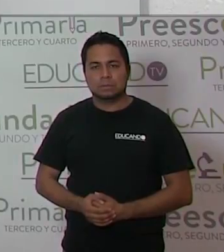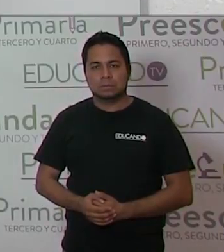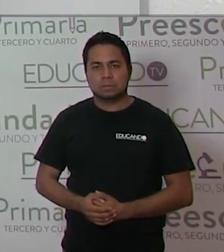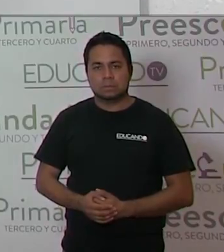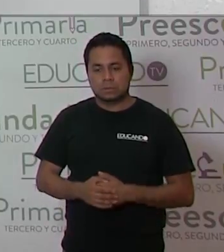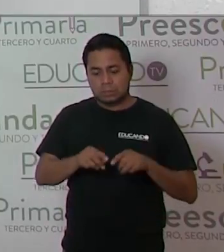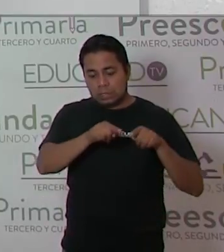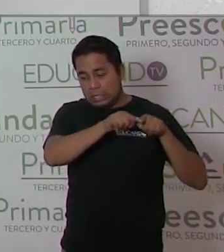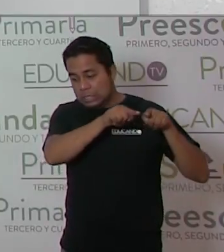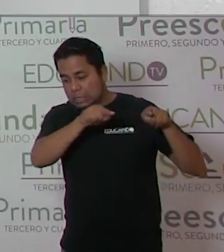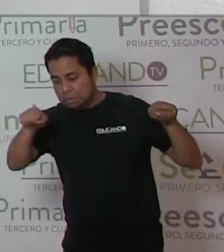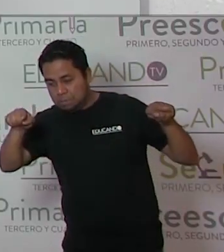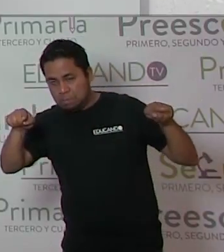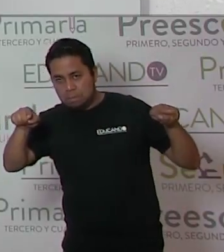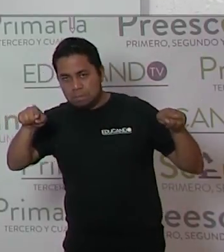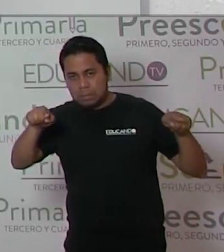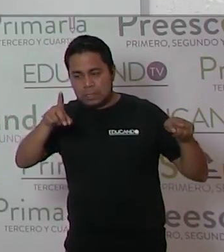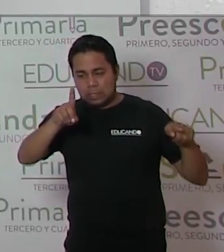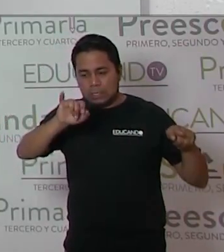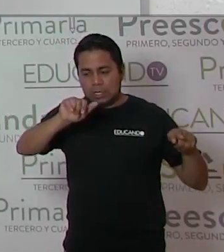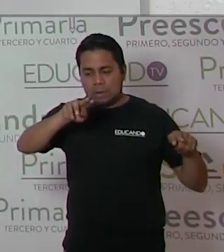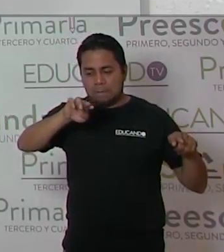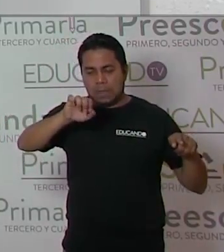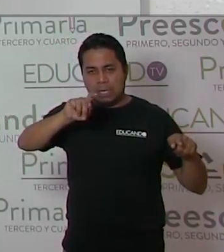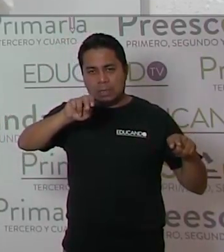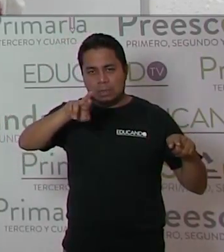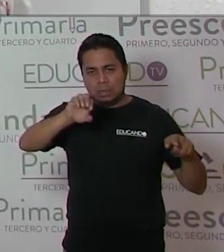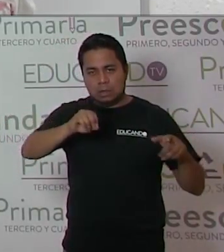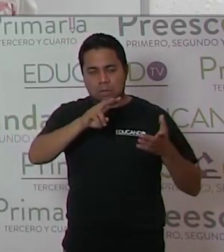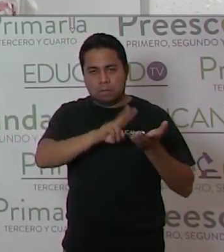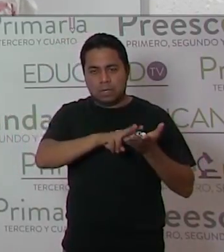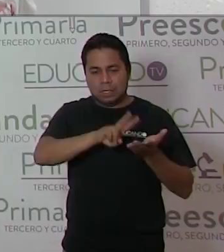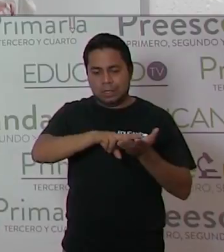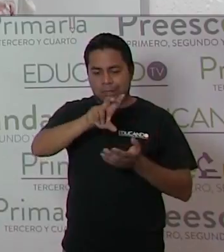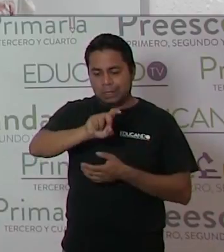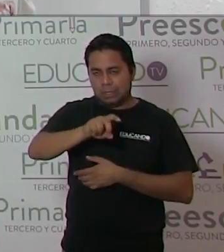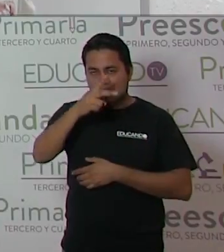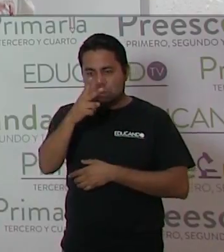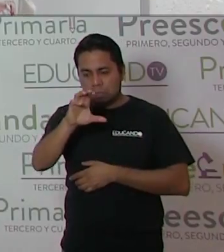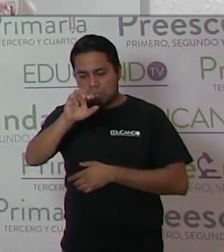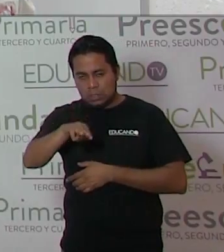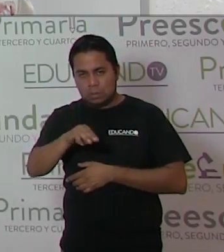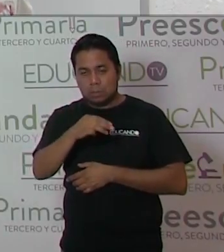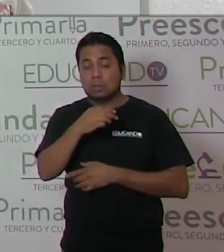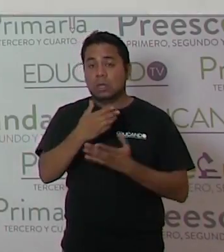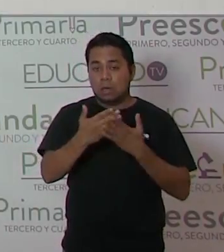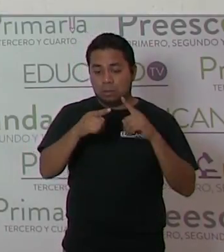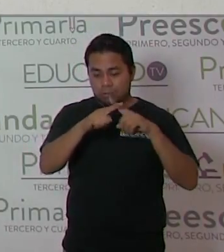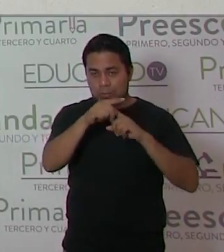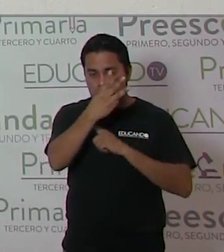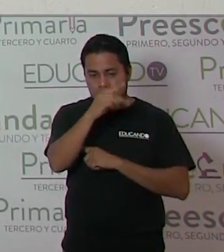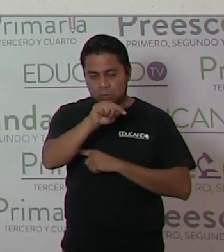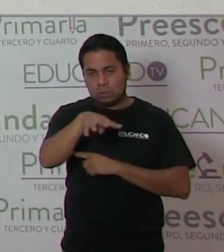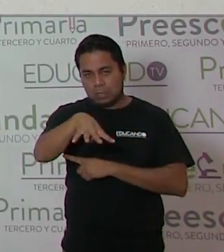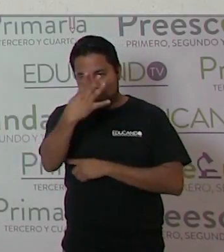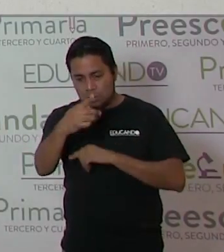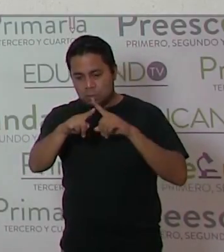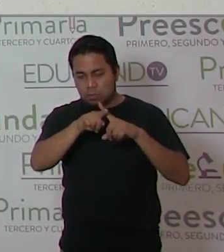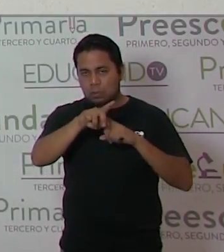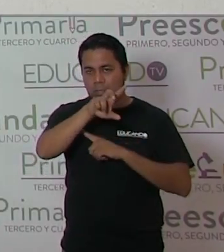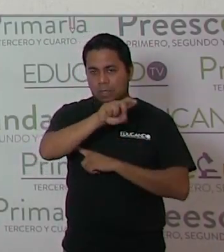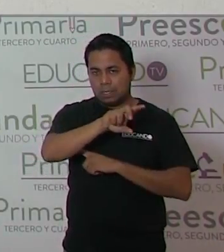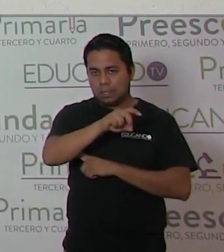El diámetro vale 32 centímetros. Hagamos la multiplicación. 3.14